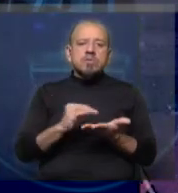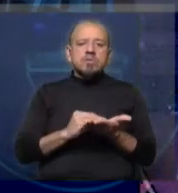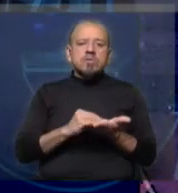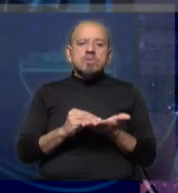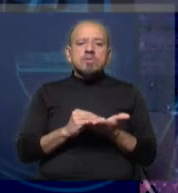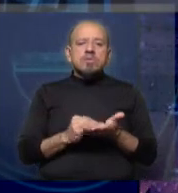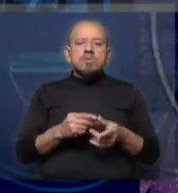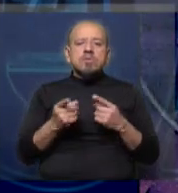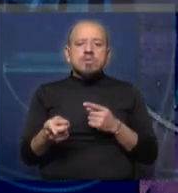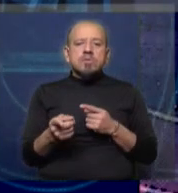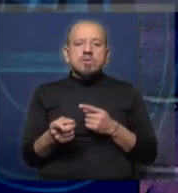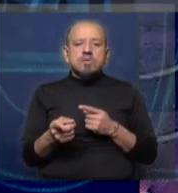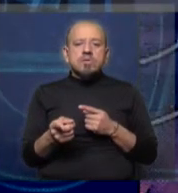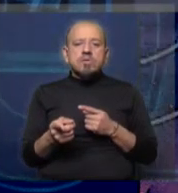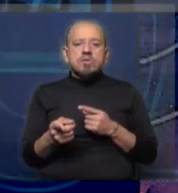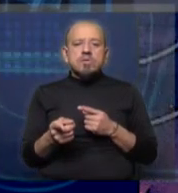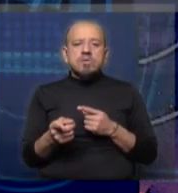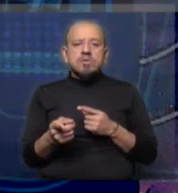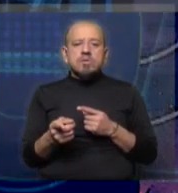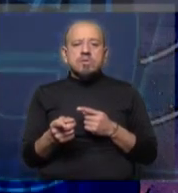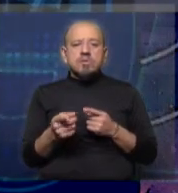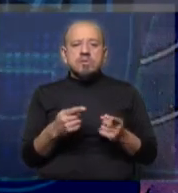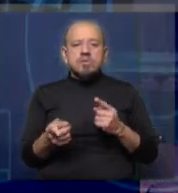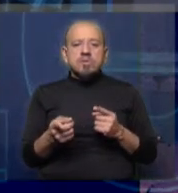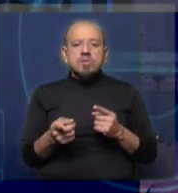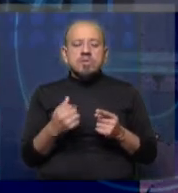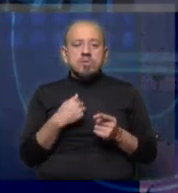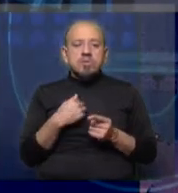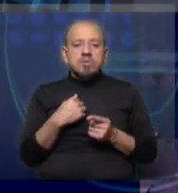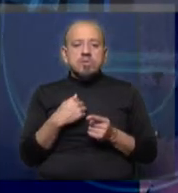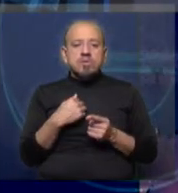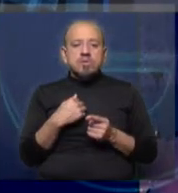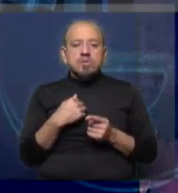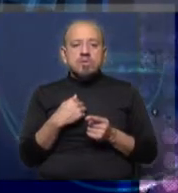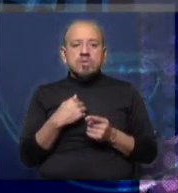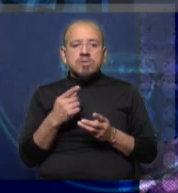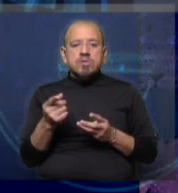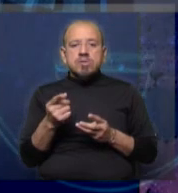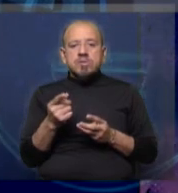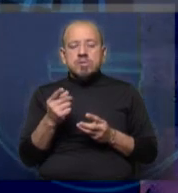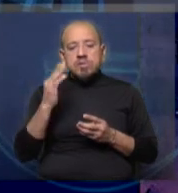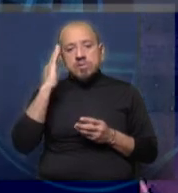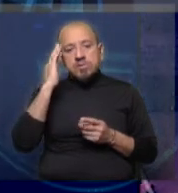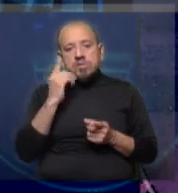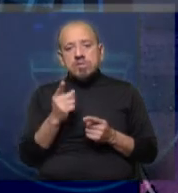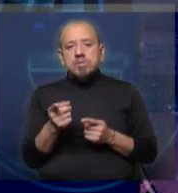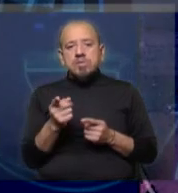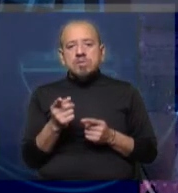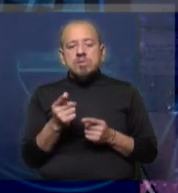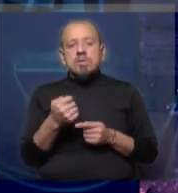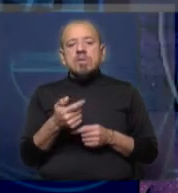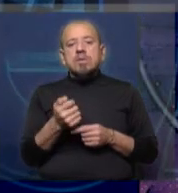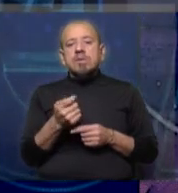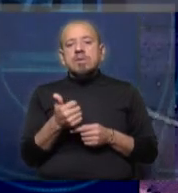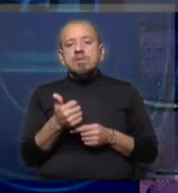no Y eso de eso quiero hablar ahora claro eh yo me me enteré la gente no debe de saber que es Rivera es el único